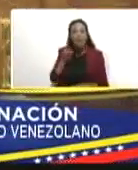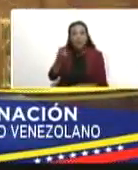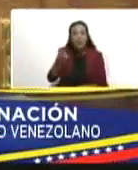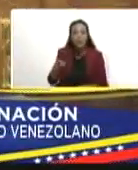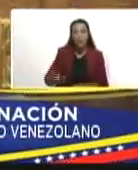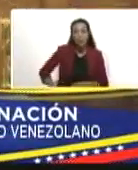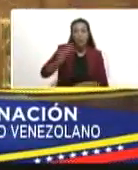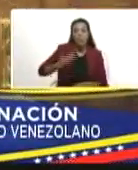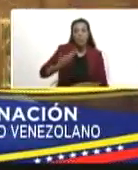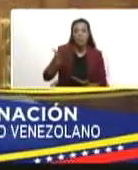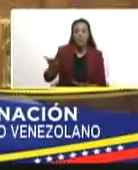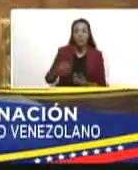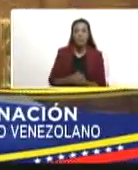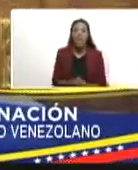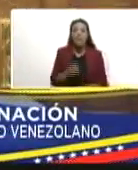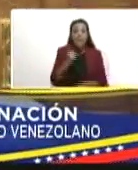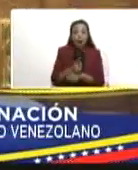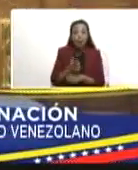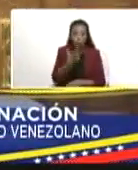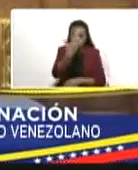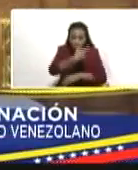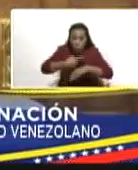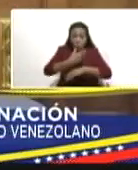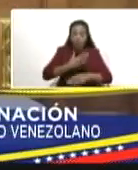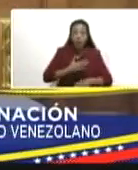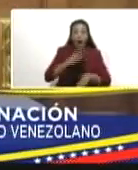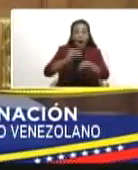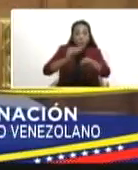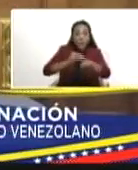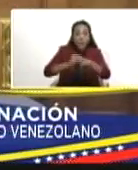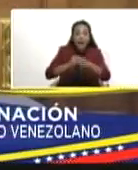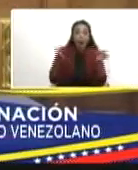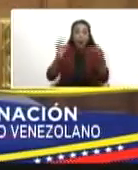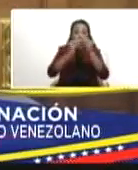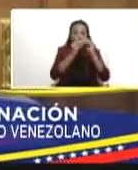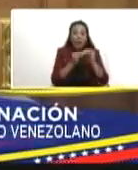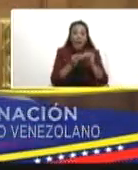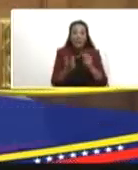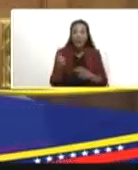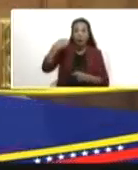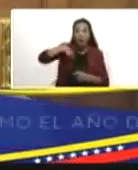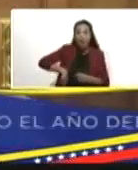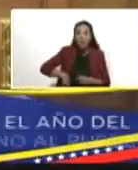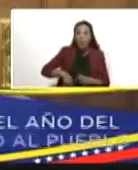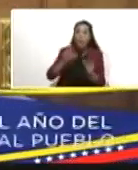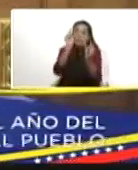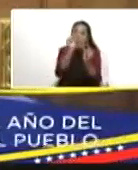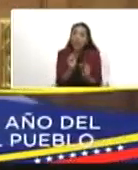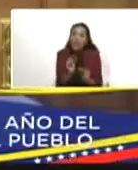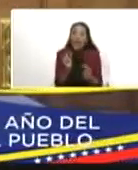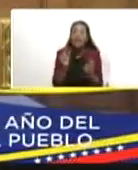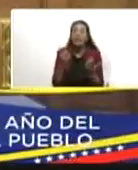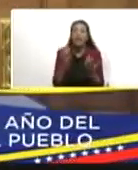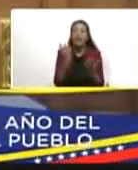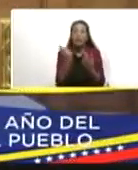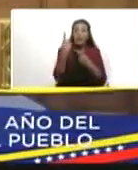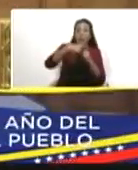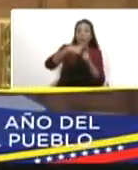epope y tenemos que avanzar como anuncié en la recuperación del ingreso mínimo integral